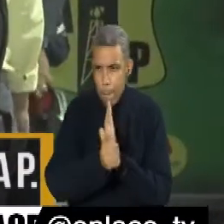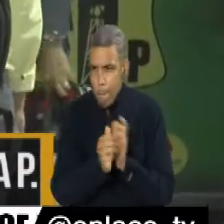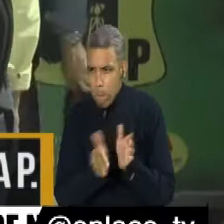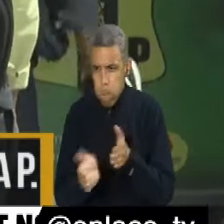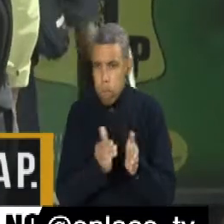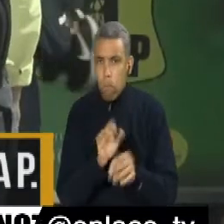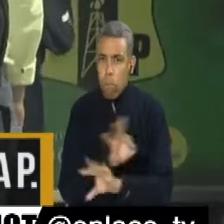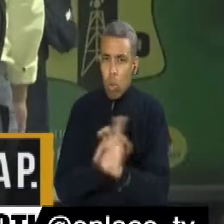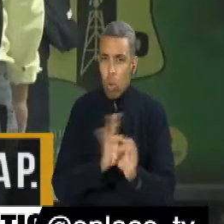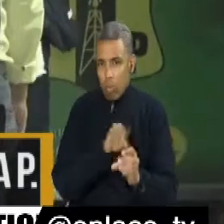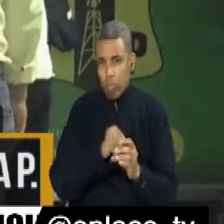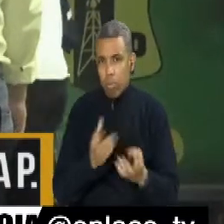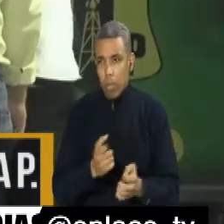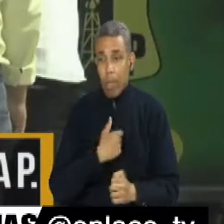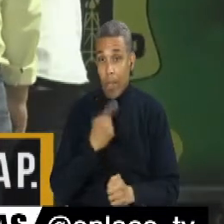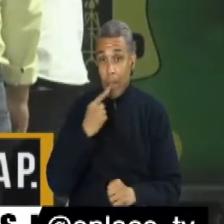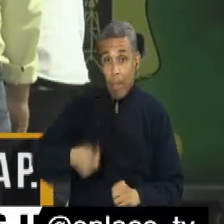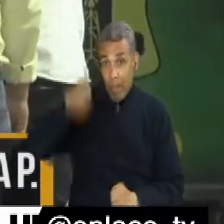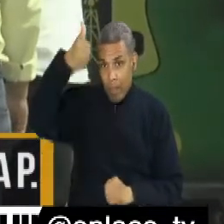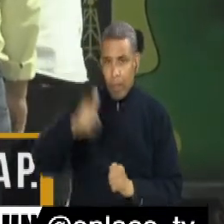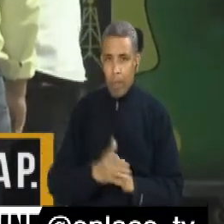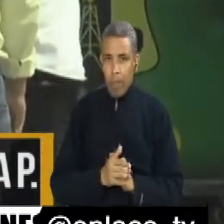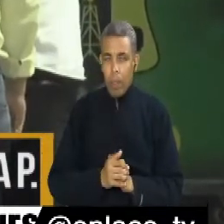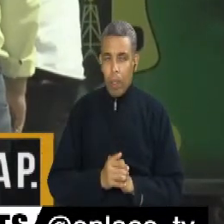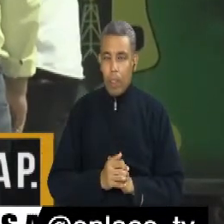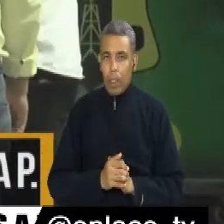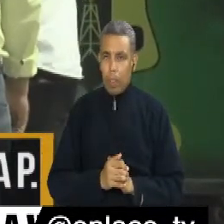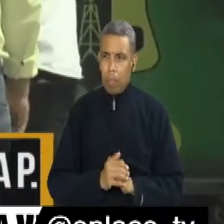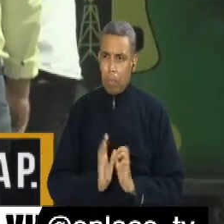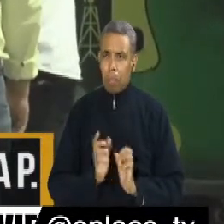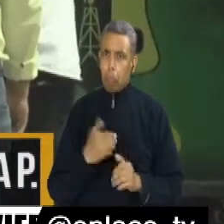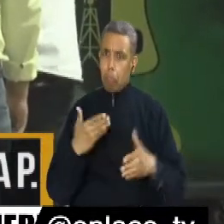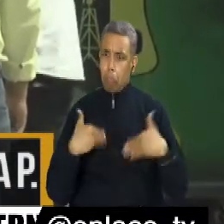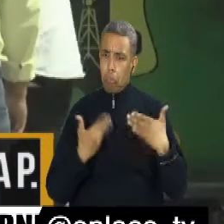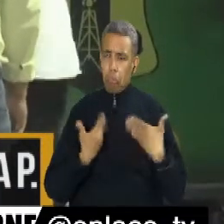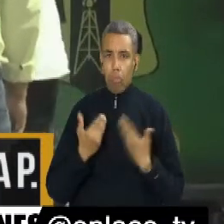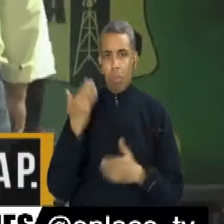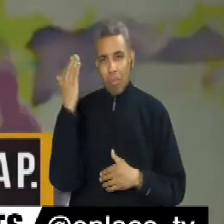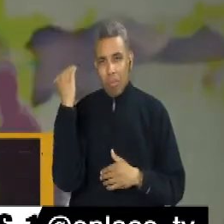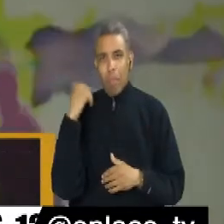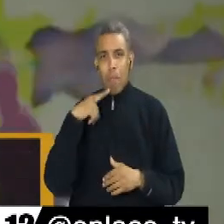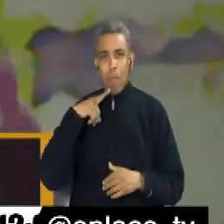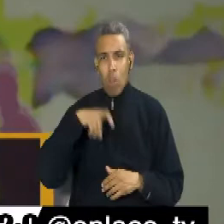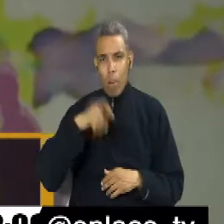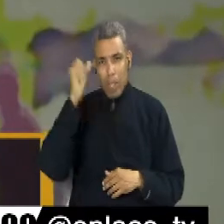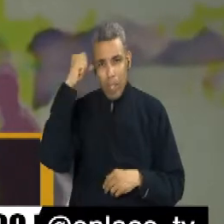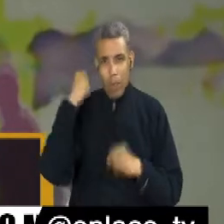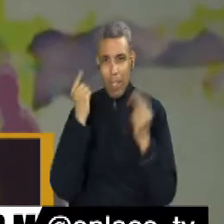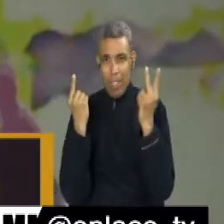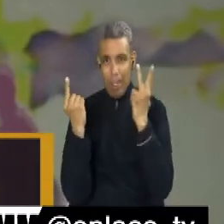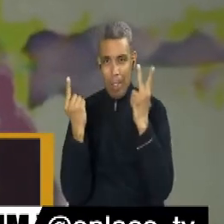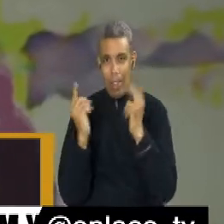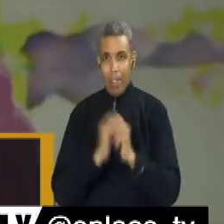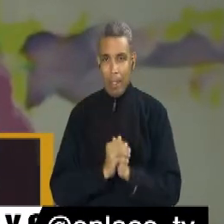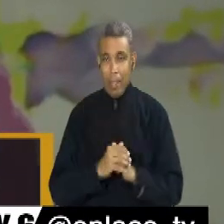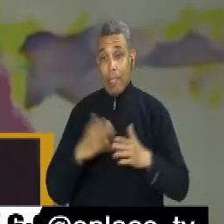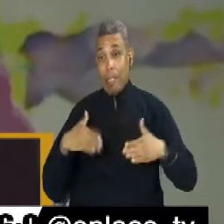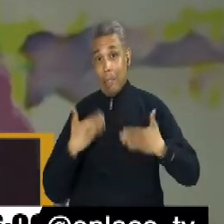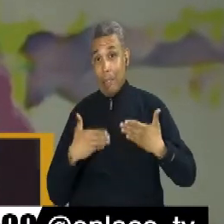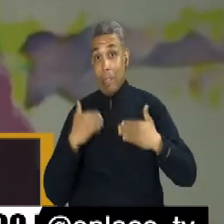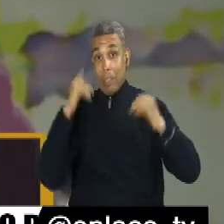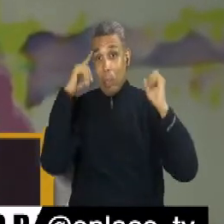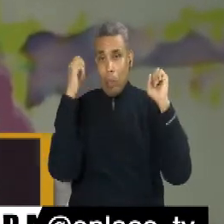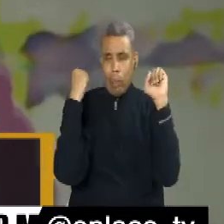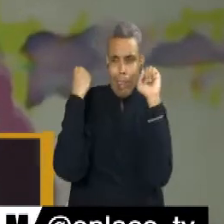el rendimiento que mostraron los nuevos jugadores en el debut frente al Atlético Bucaramanga. No, muy feliz, de verdad. Estaba muy estresado y